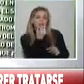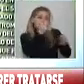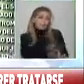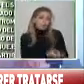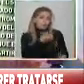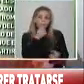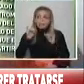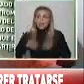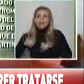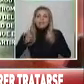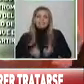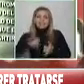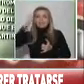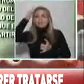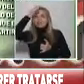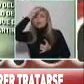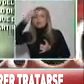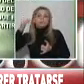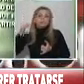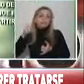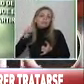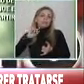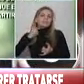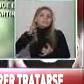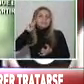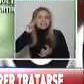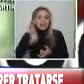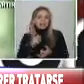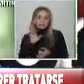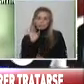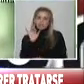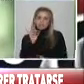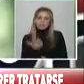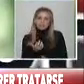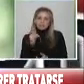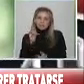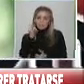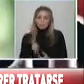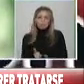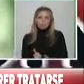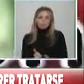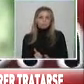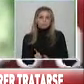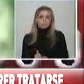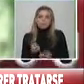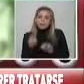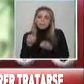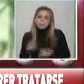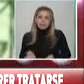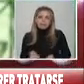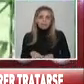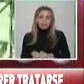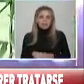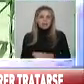12, 13 años pesa ese... Sí, un poco menos también, a veces. Por eso. Sí, yo pensaba, 12 años, ¿no?, que... pesa eso. Claro, y claro, poco peso, siendo claro, delgada,